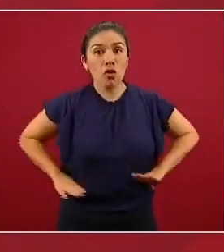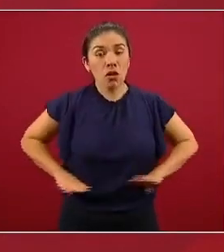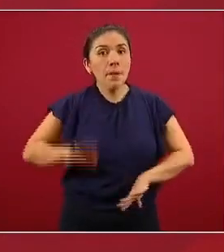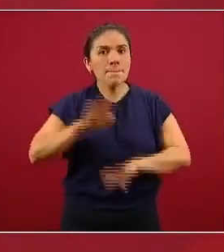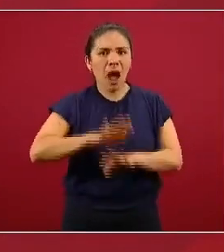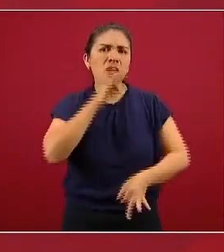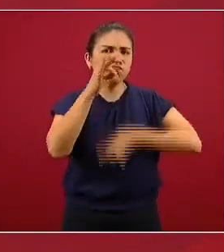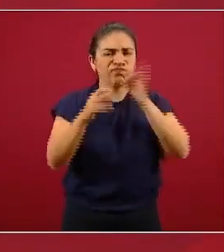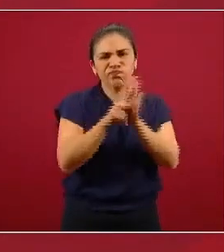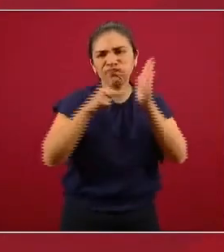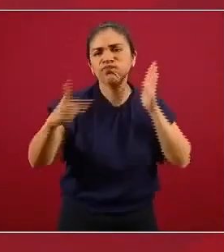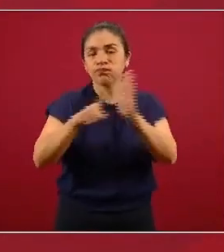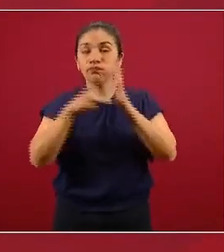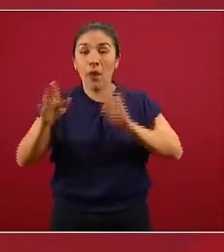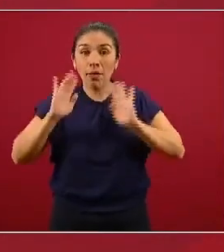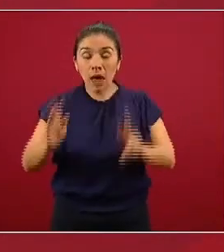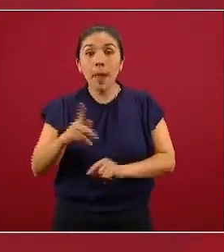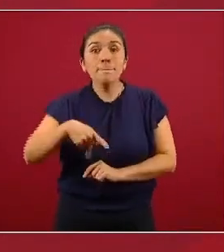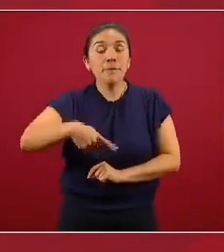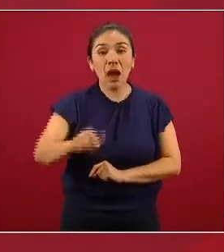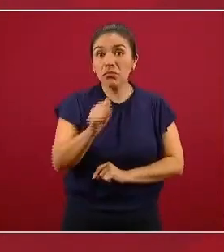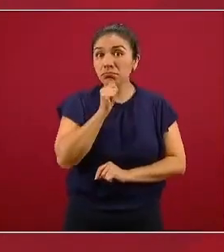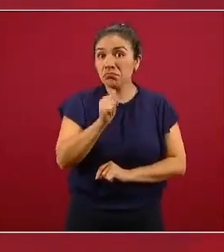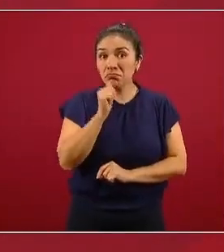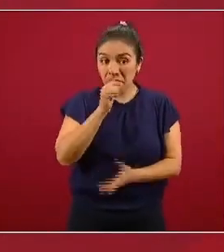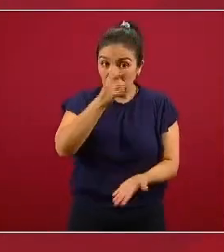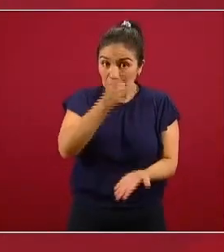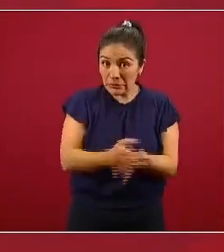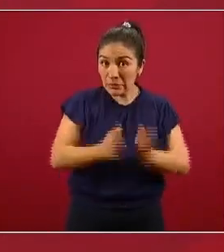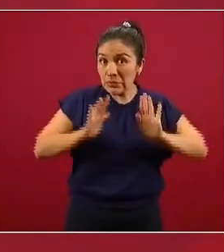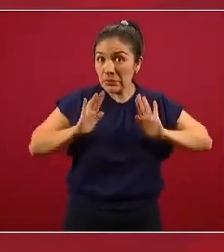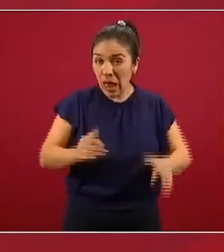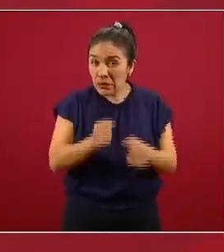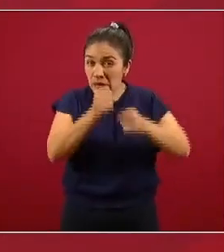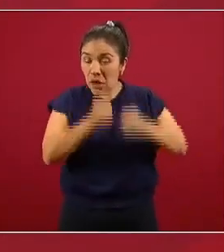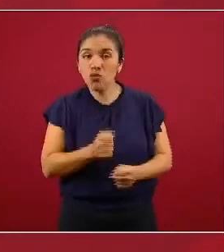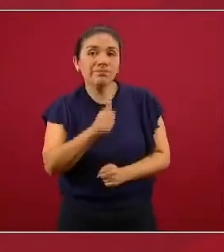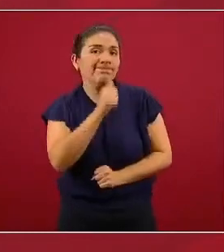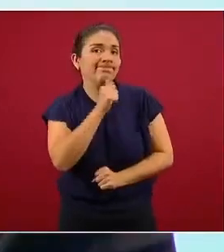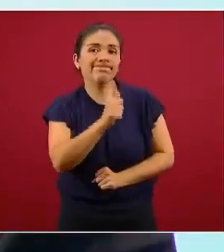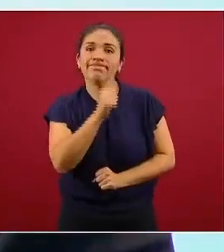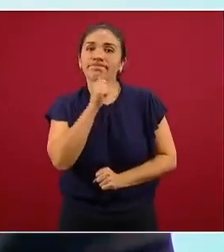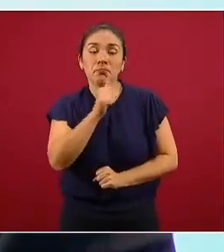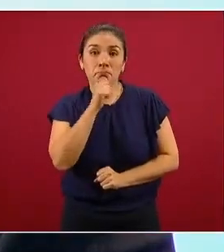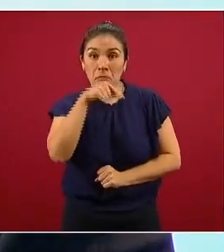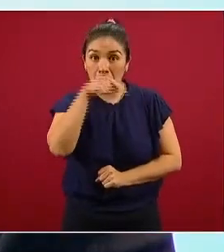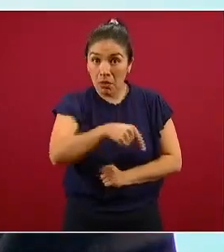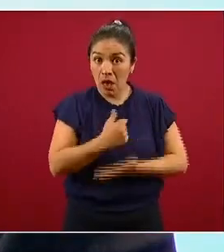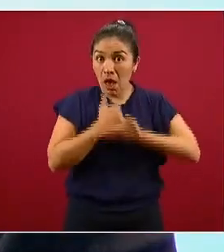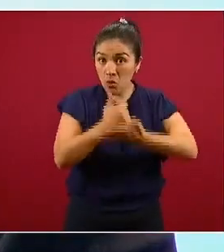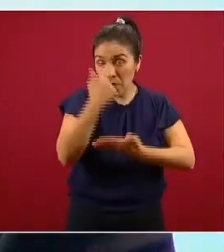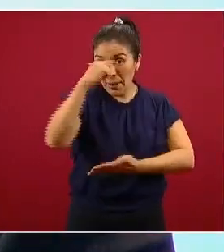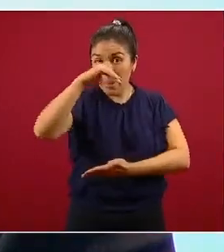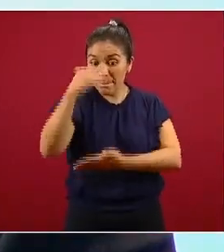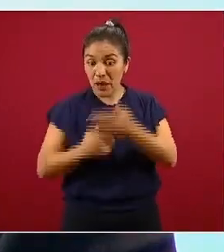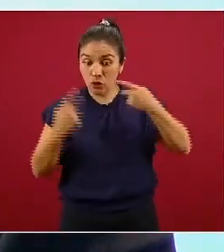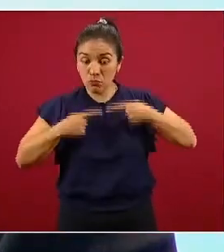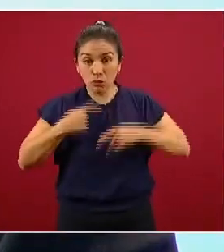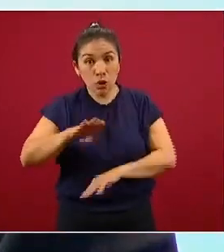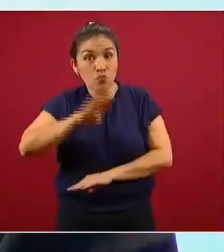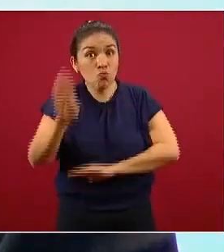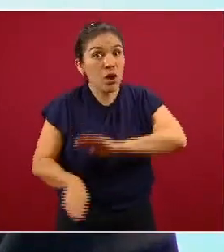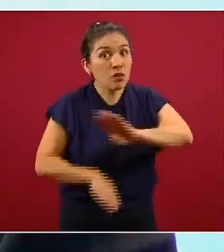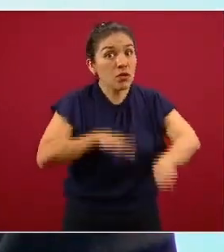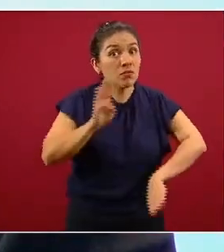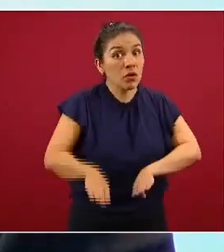publicados y no se identificó no se identificó que disminuyeron el riesgo de muerte en